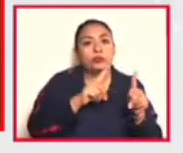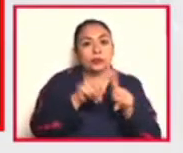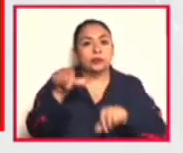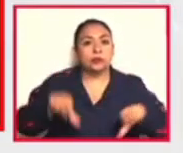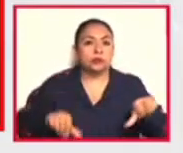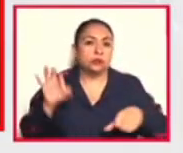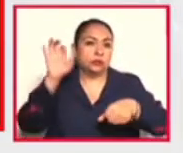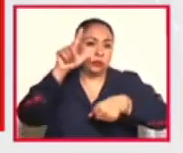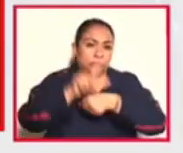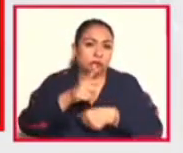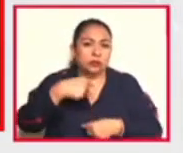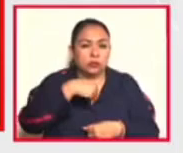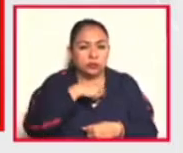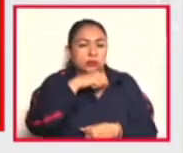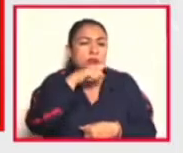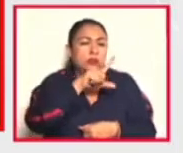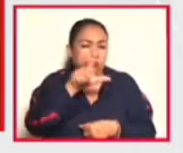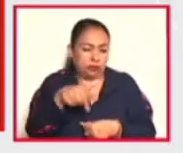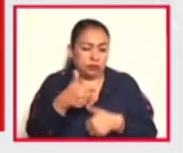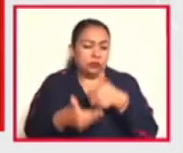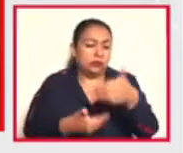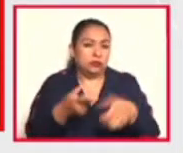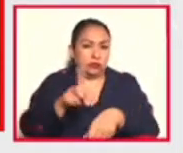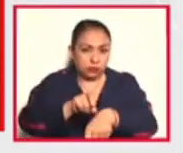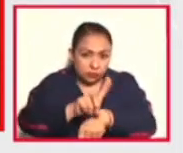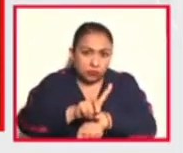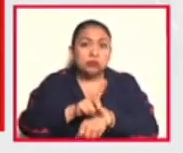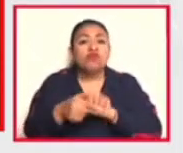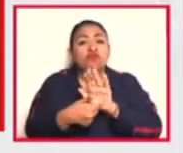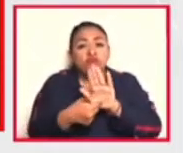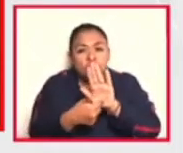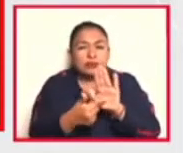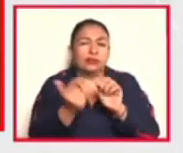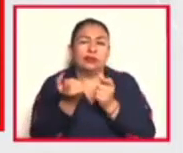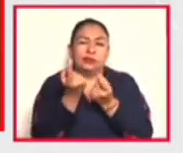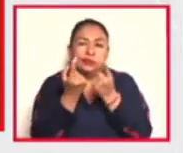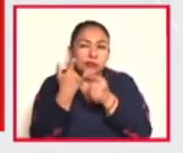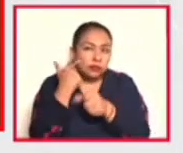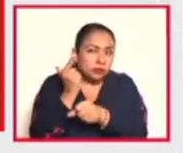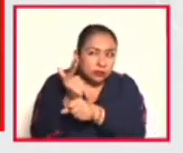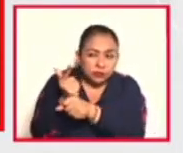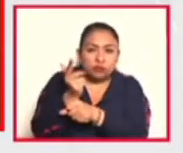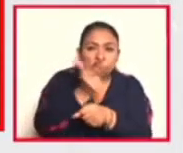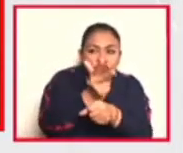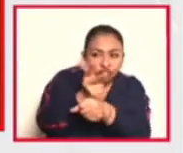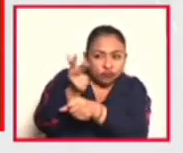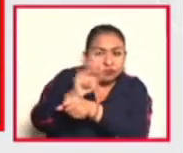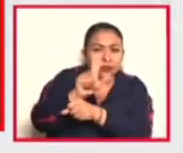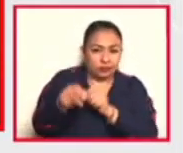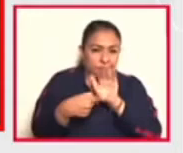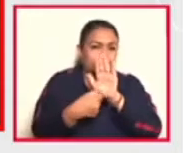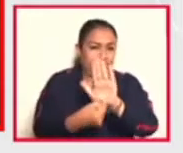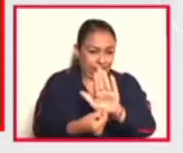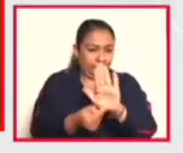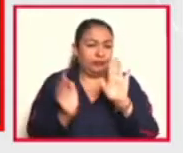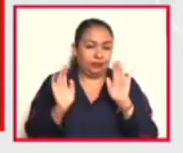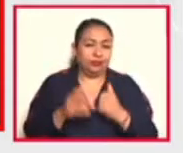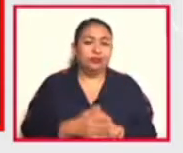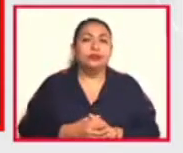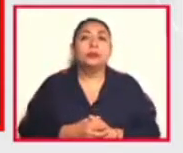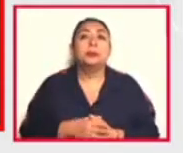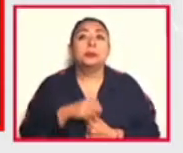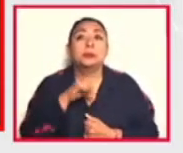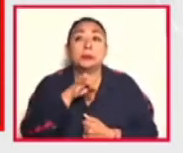Nosotros les estaremos compartiendo en los siguientes días algunas de las cosas que pudimos ver y que, bueno, ya se las daremos a conocer muy pronto. Así es, no